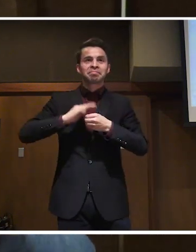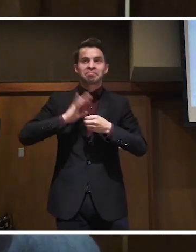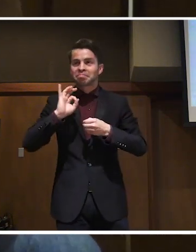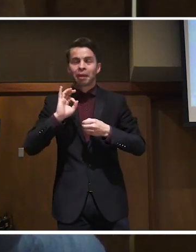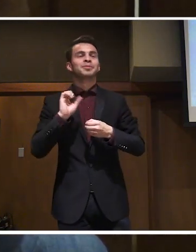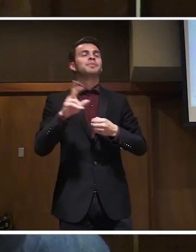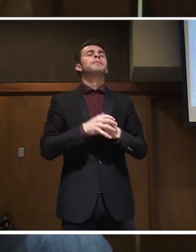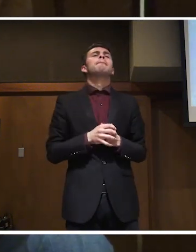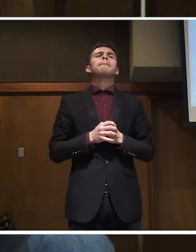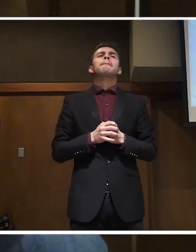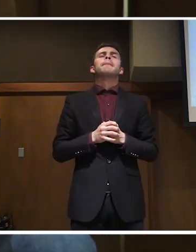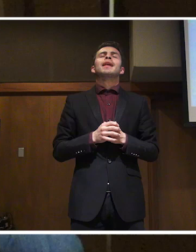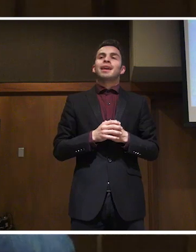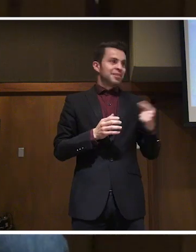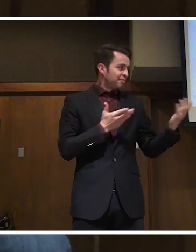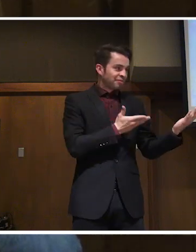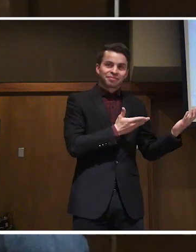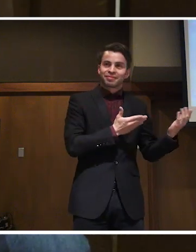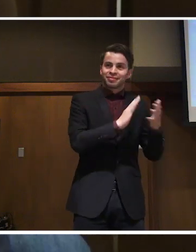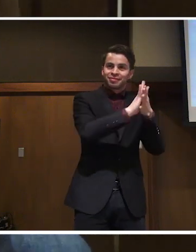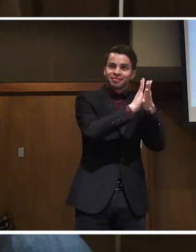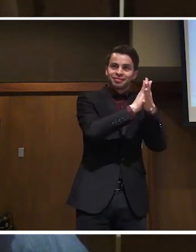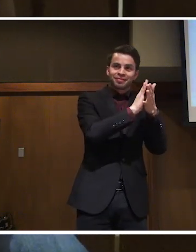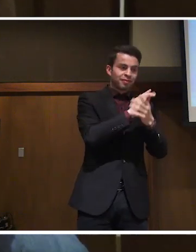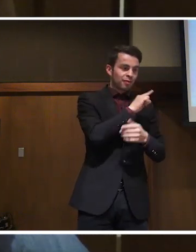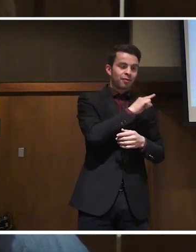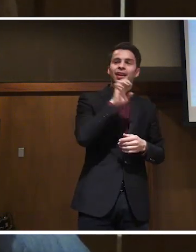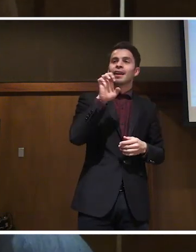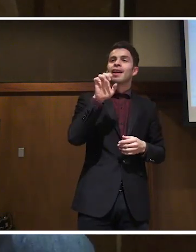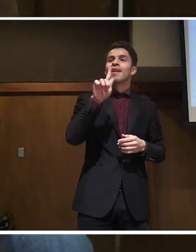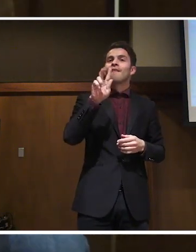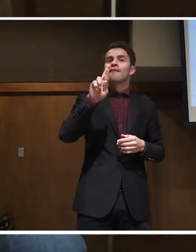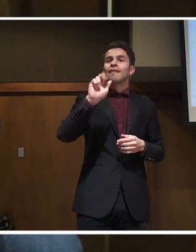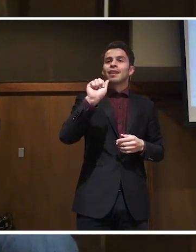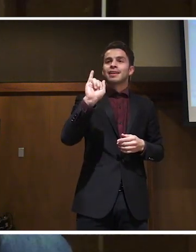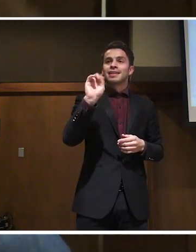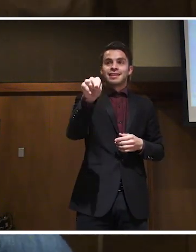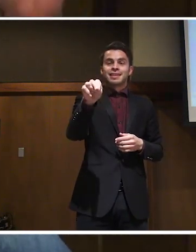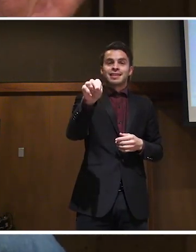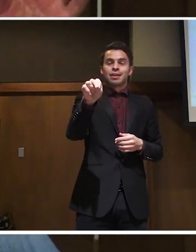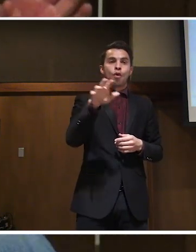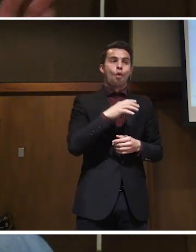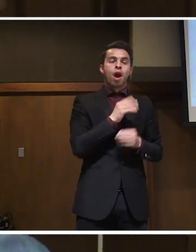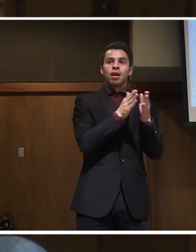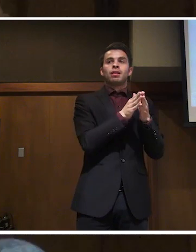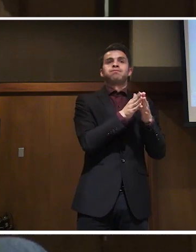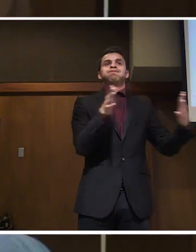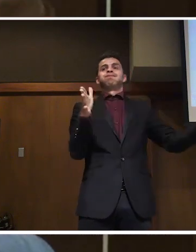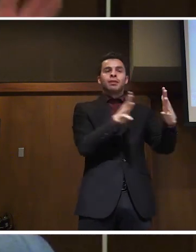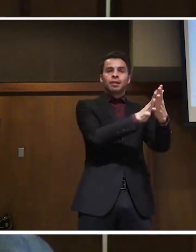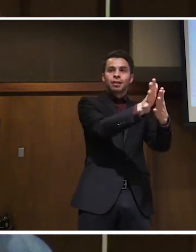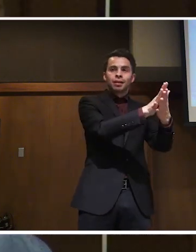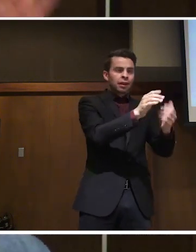Bueno, yo creo que la presentación de Efraín abre muchísimos problemas. Esto